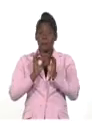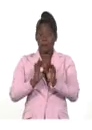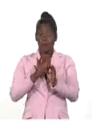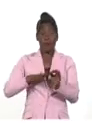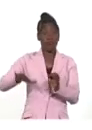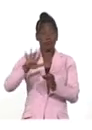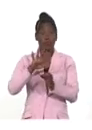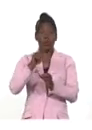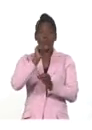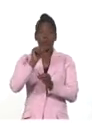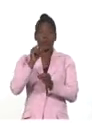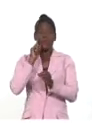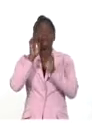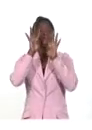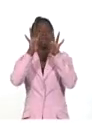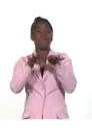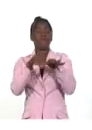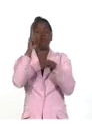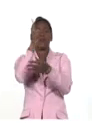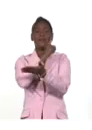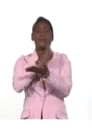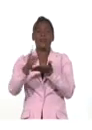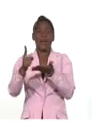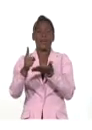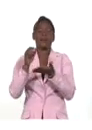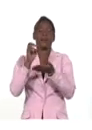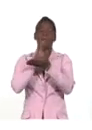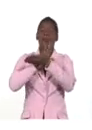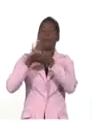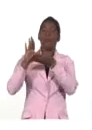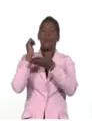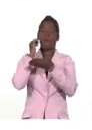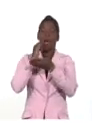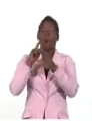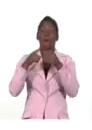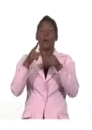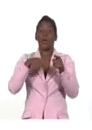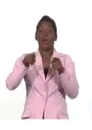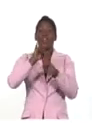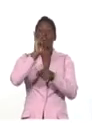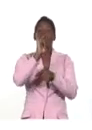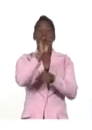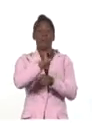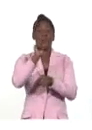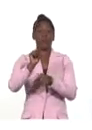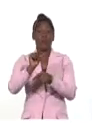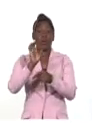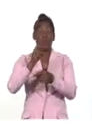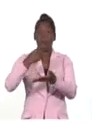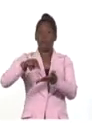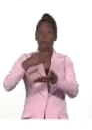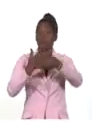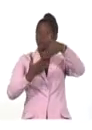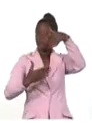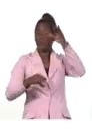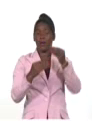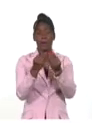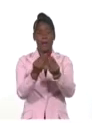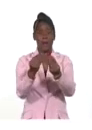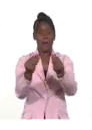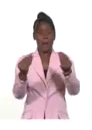transeúntes podrán apreciar durante una semana el Grand Prix, los 7 premios a los ganadores por cada categoría, así como las 37